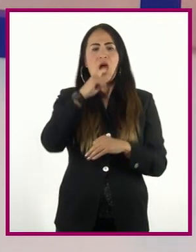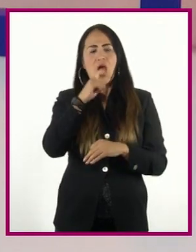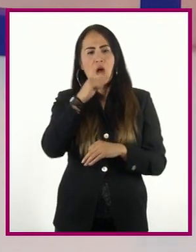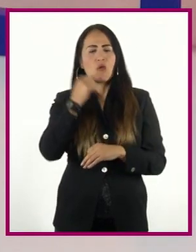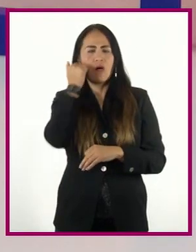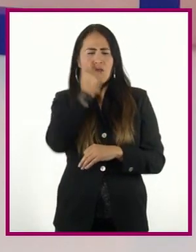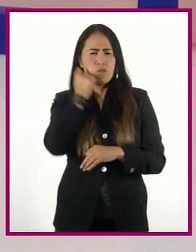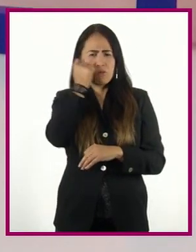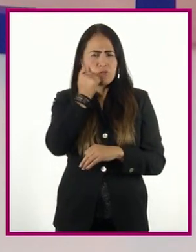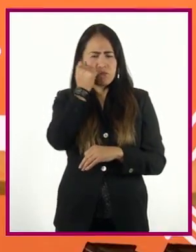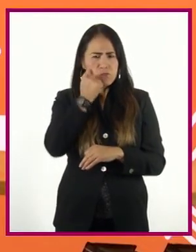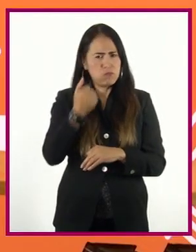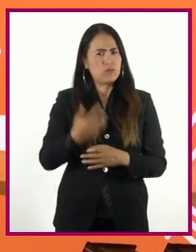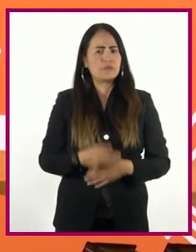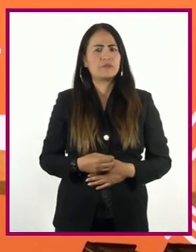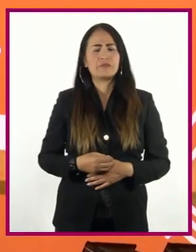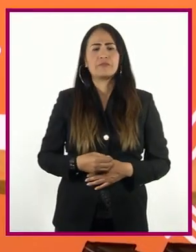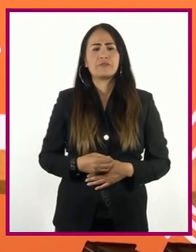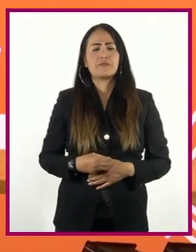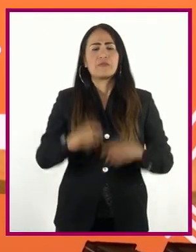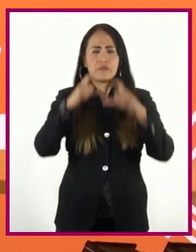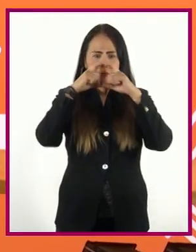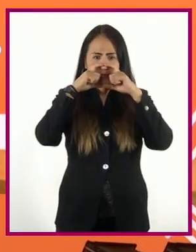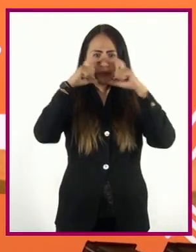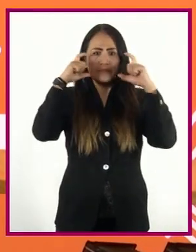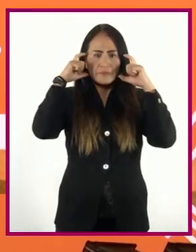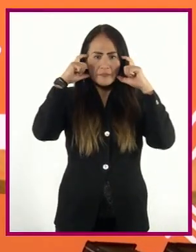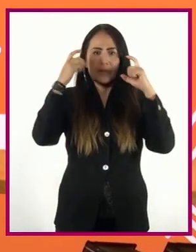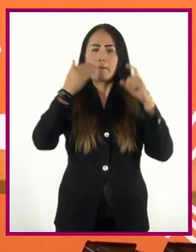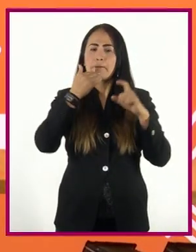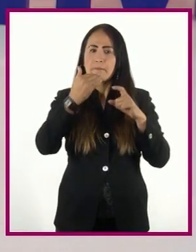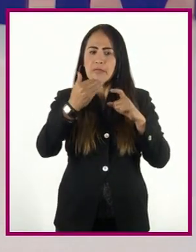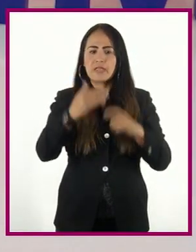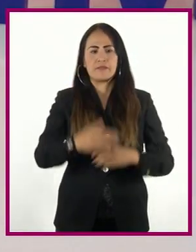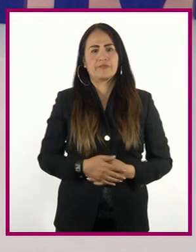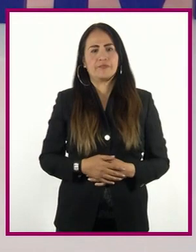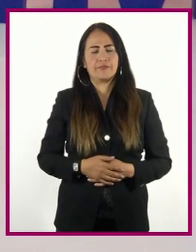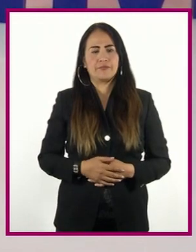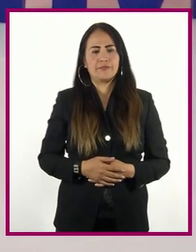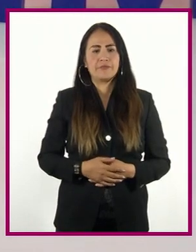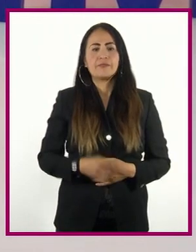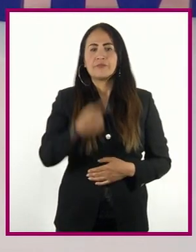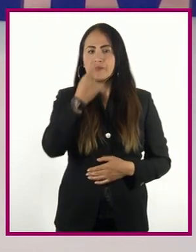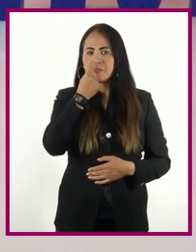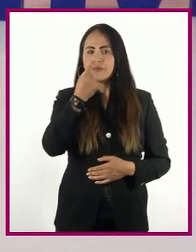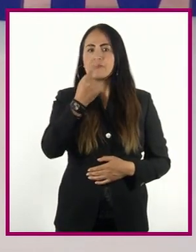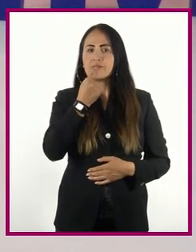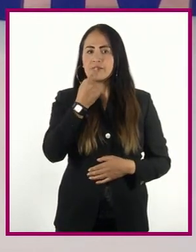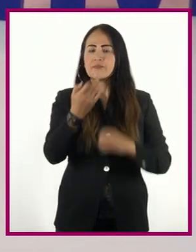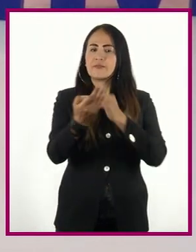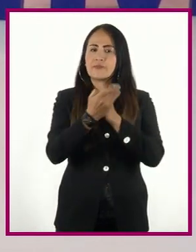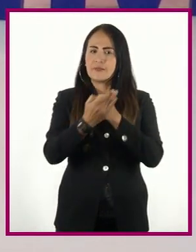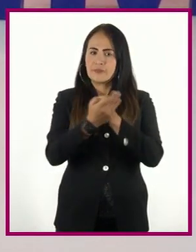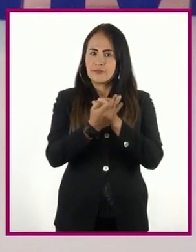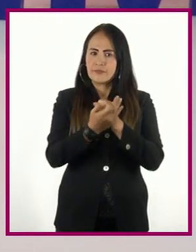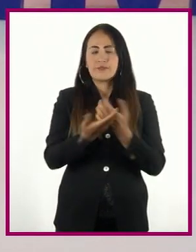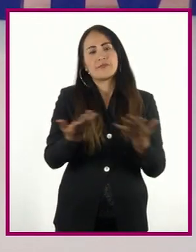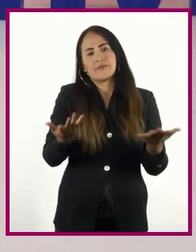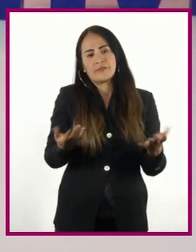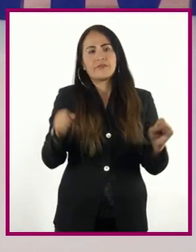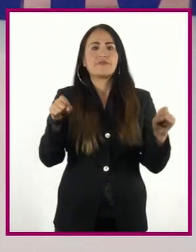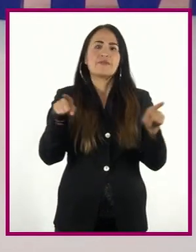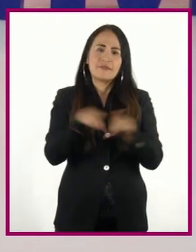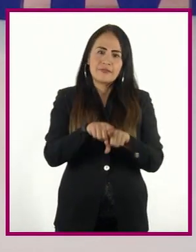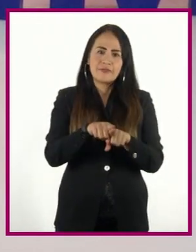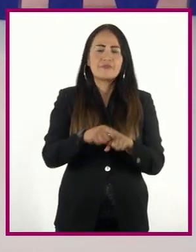y abundante jabón, usar el cubrebocas adecuadamente, de forma que cubra nariz y boca, además de tener